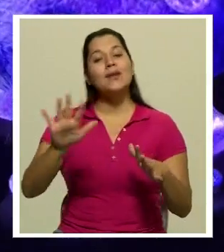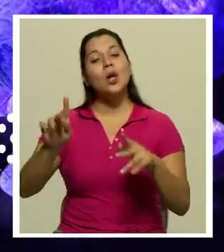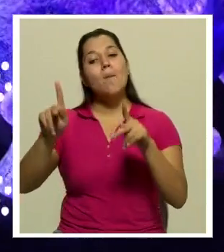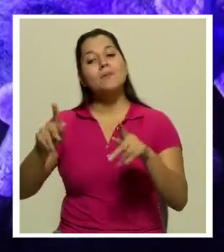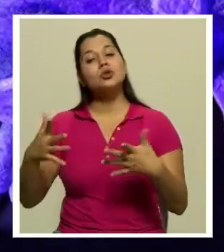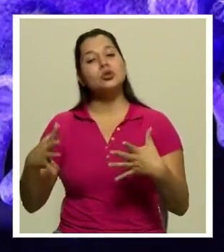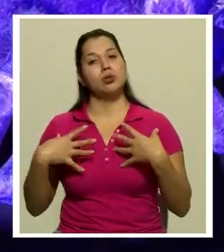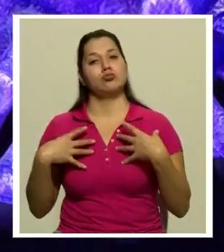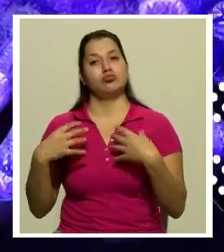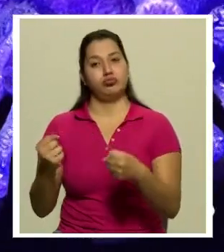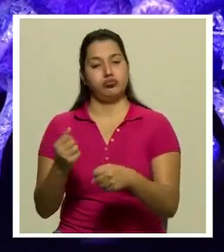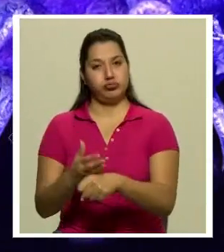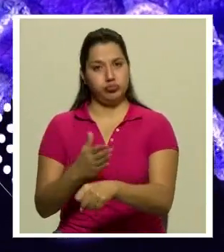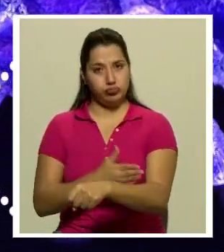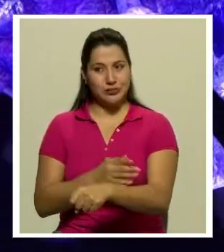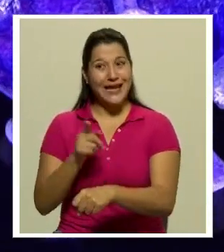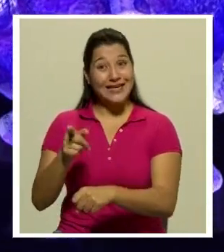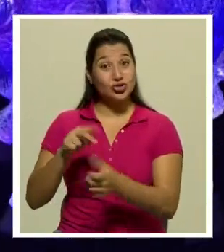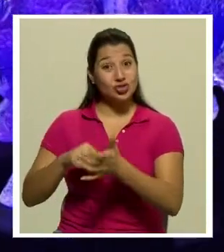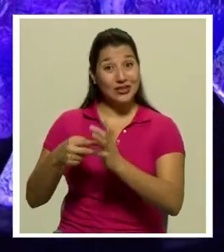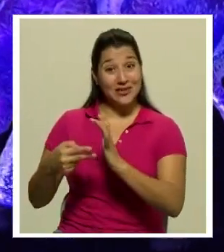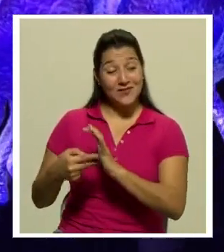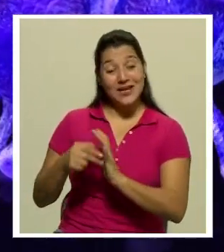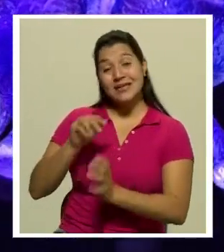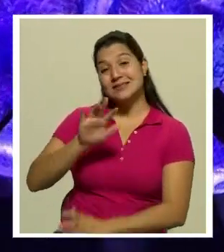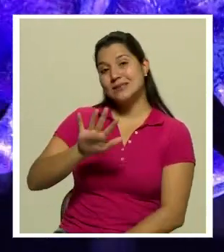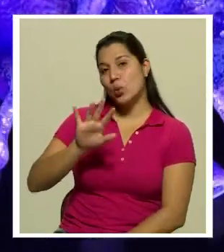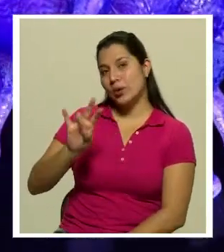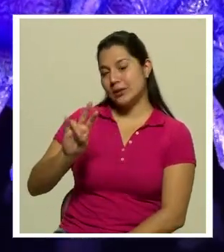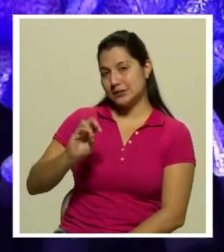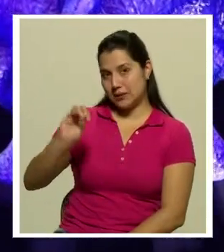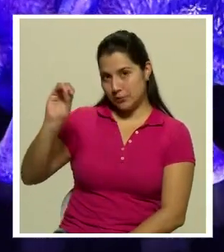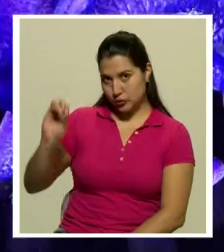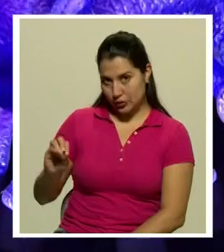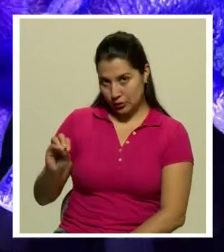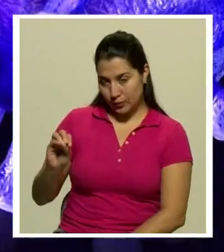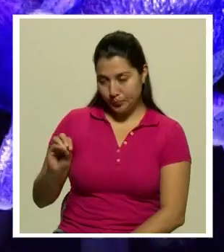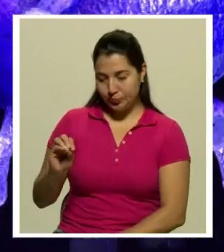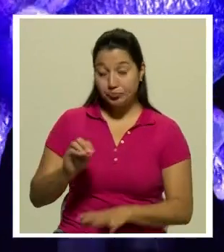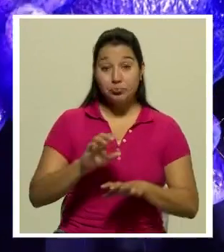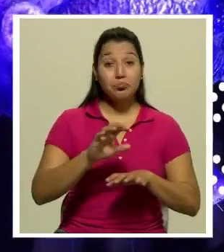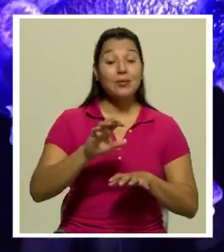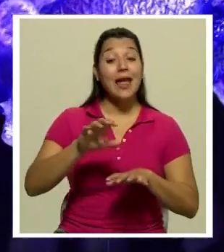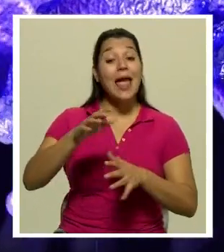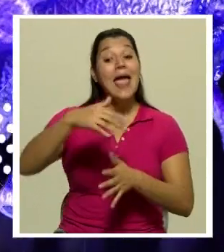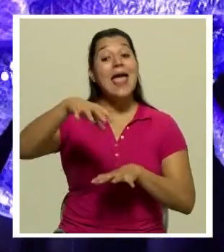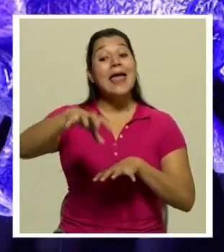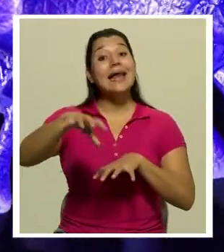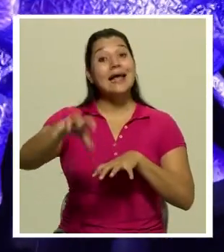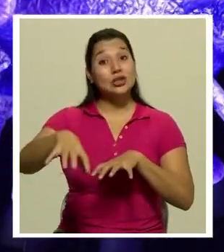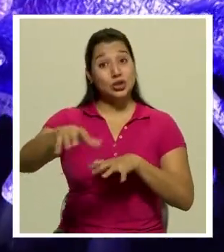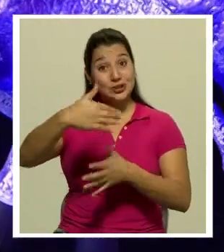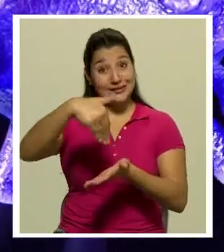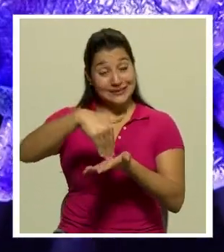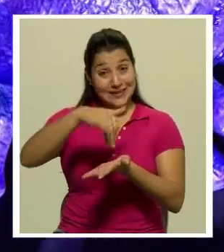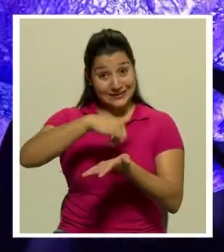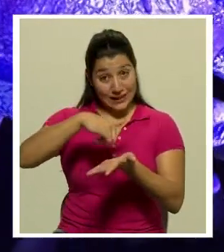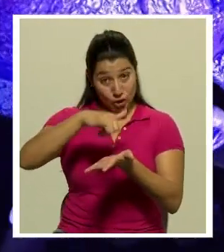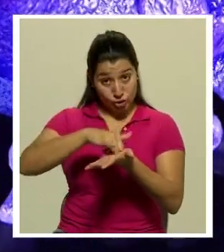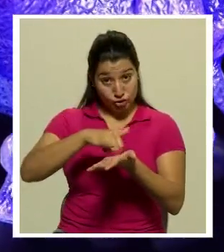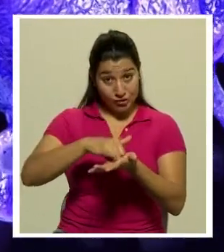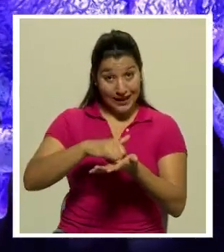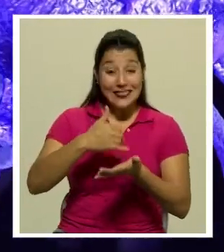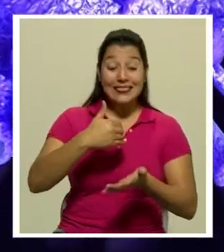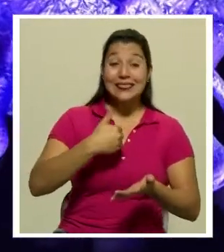ya lograron recuperarse, lo que representa un 57%. El Cantón Central de San José, de